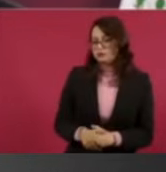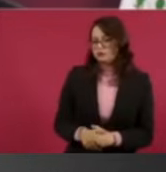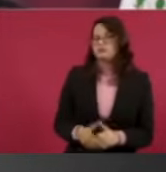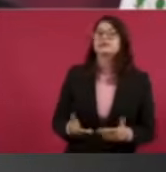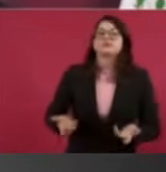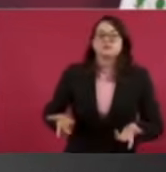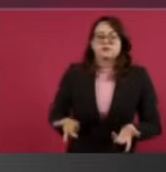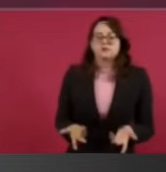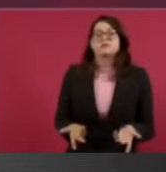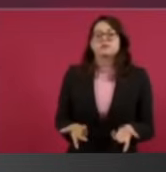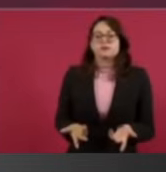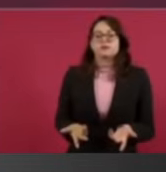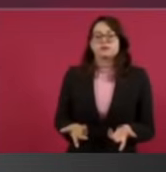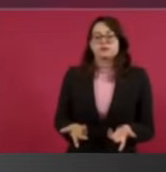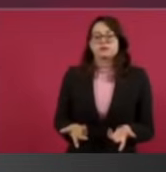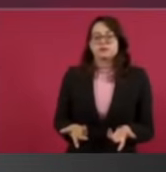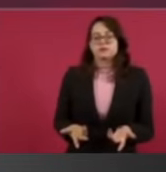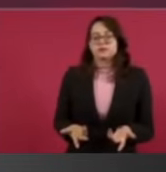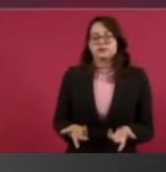sí,